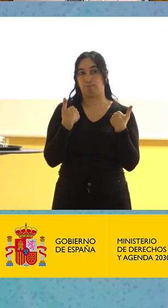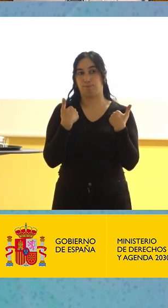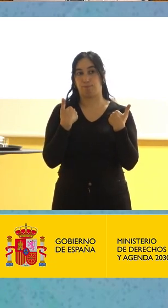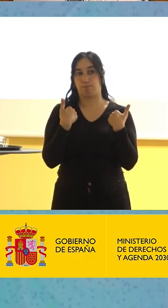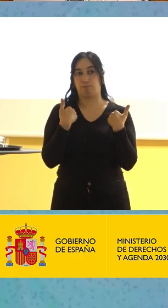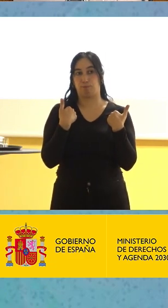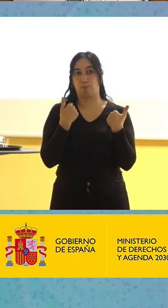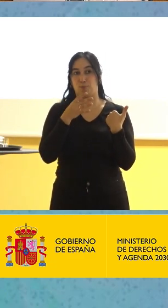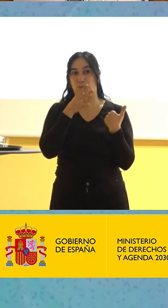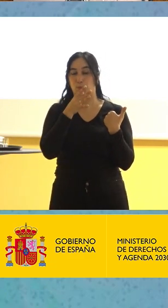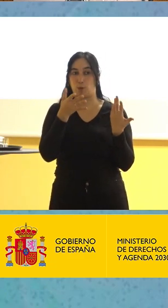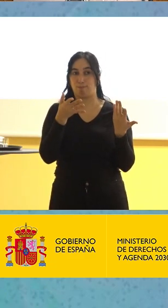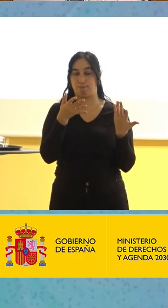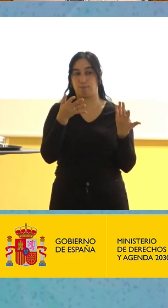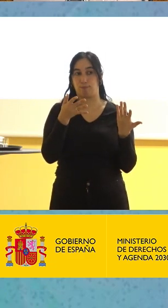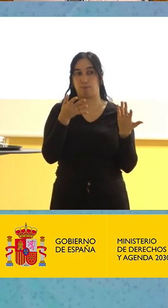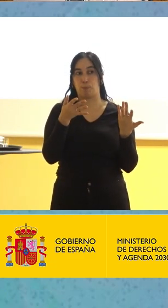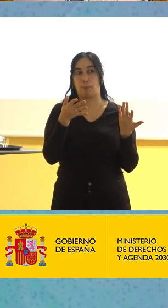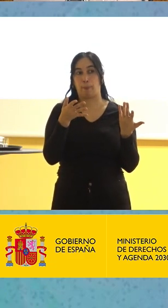respaldo por parte de los